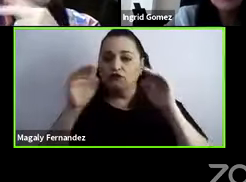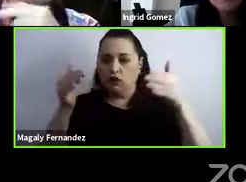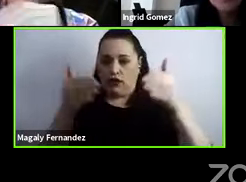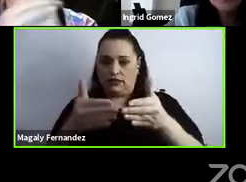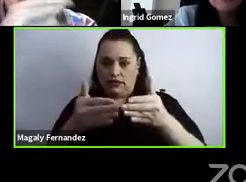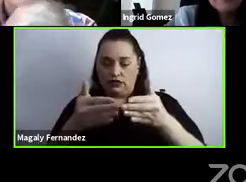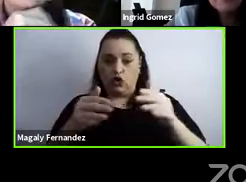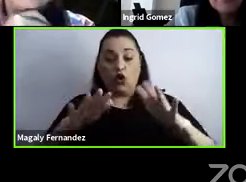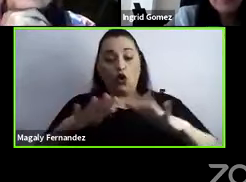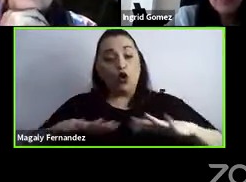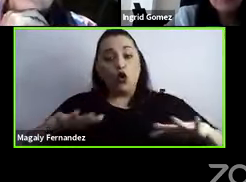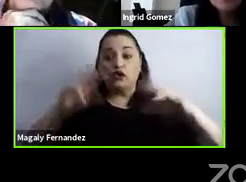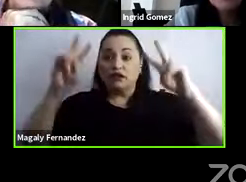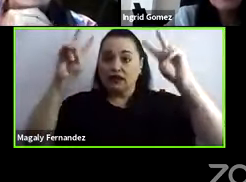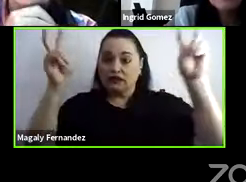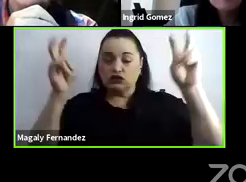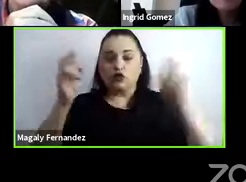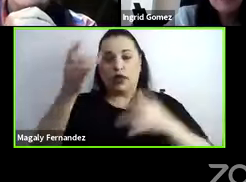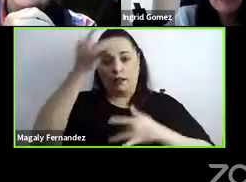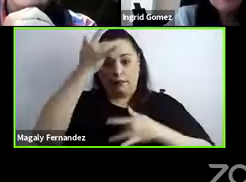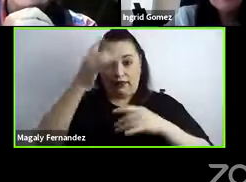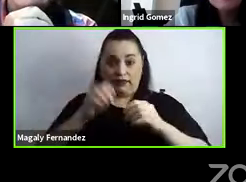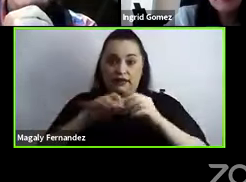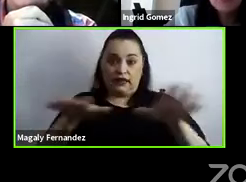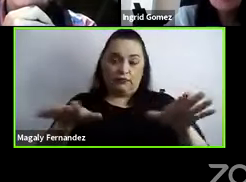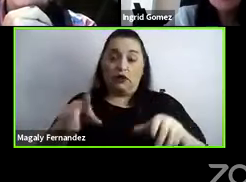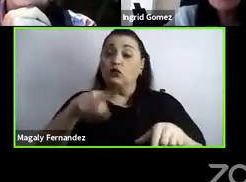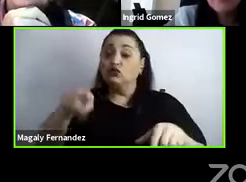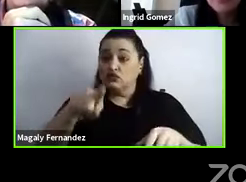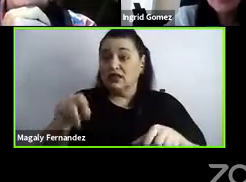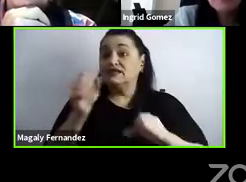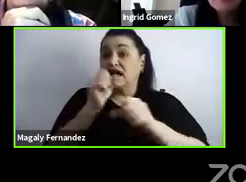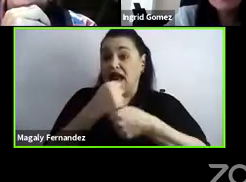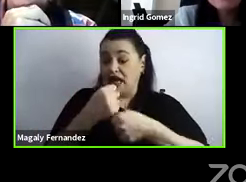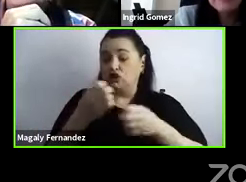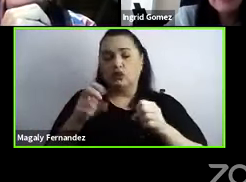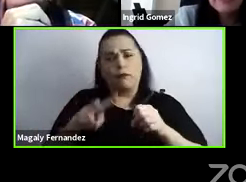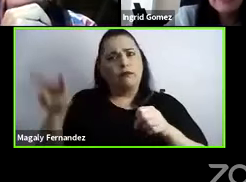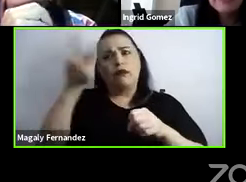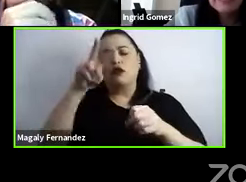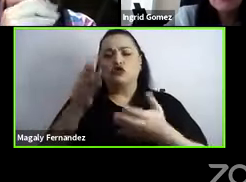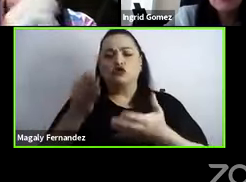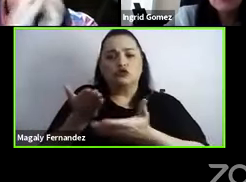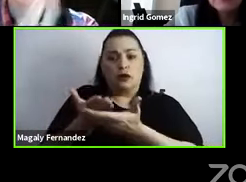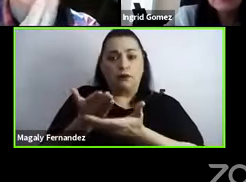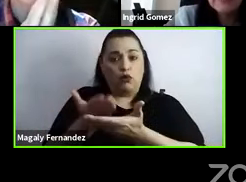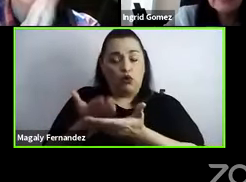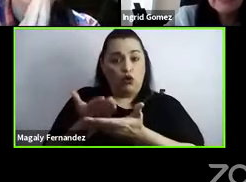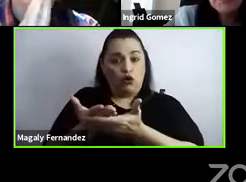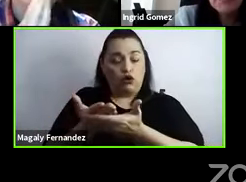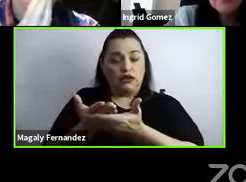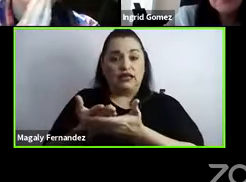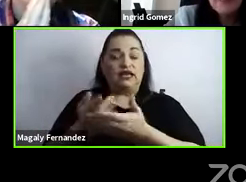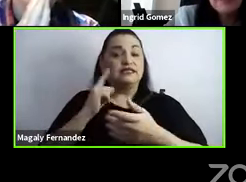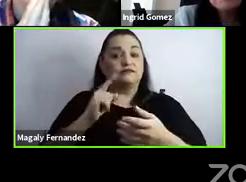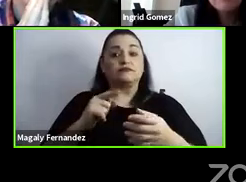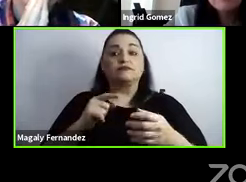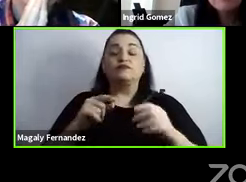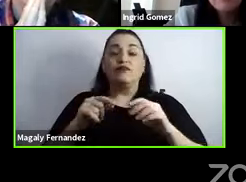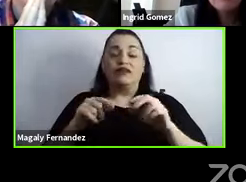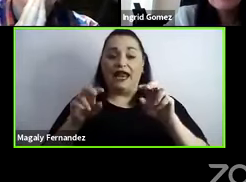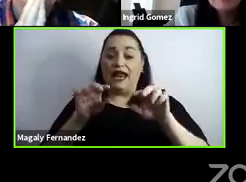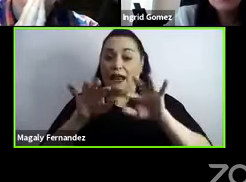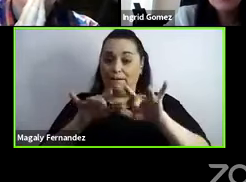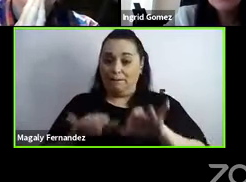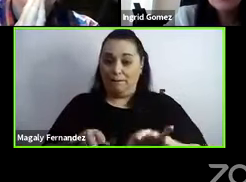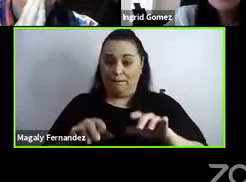un contexto de pandemia, a lo que ustedes también han realizado muy valiosos aportes en el blog interactivo. Además, la